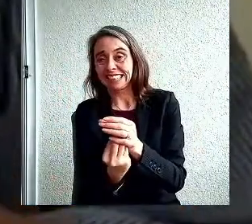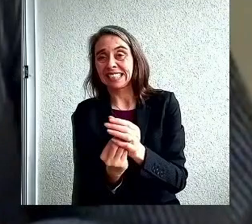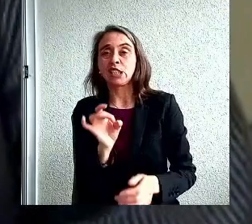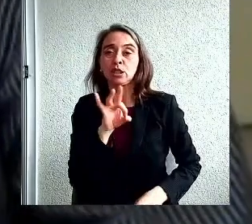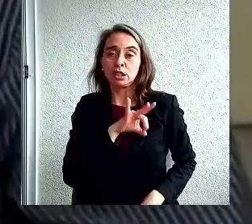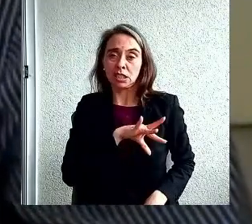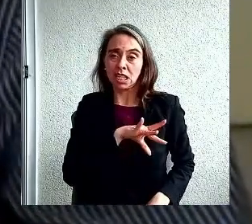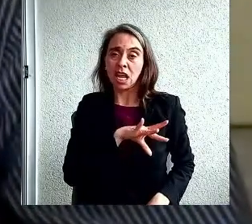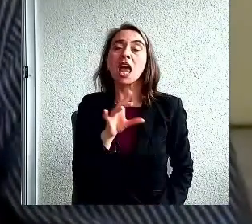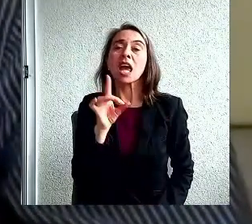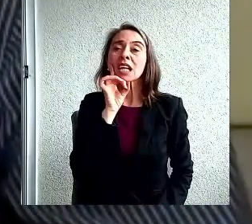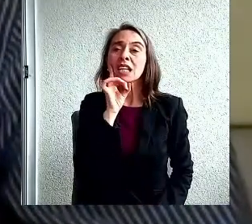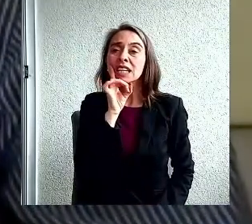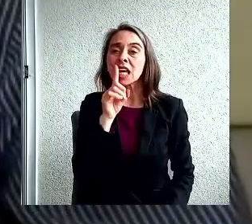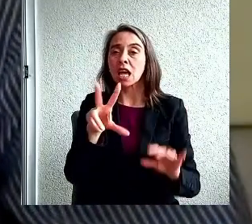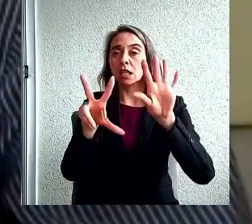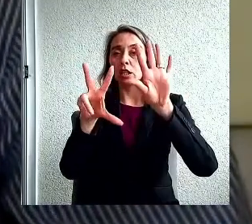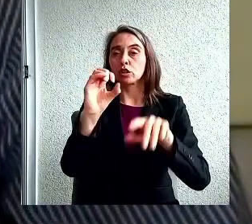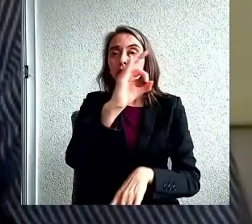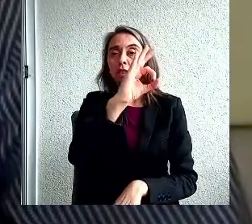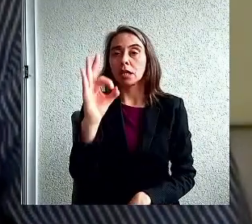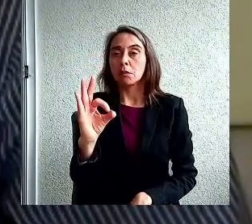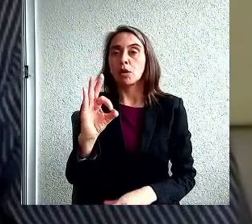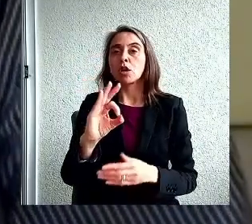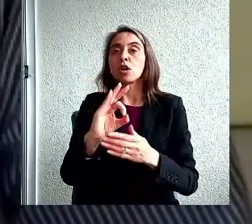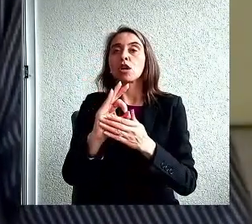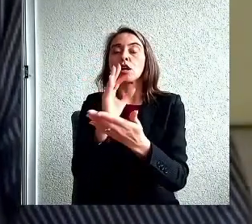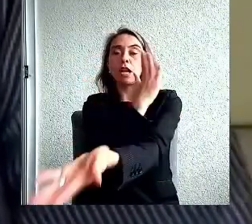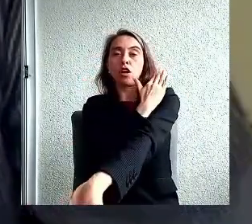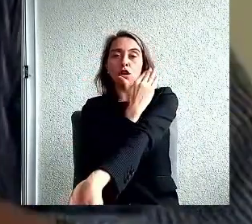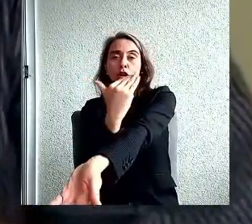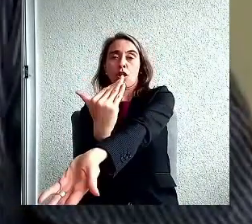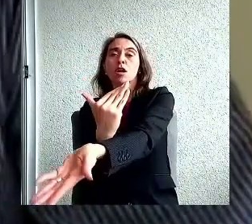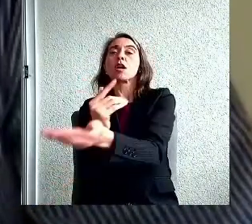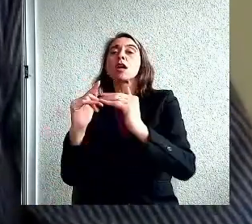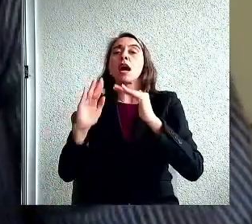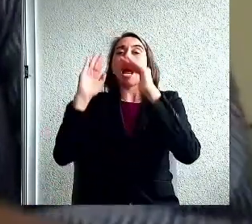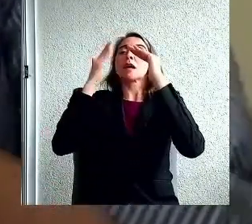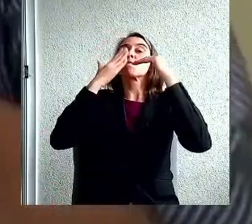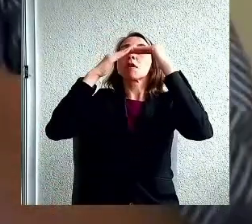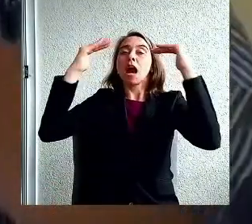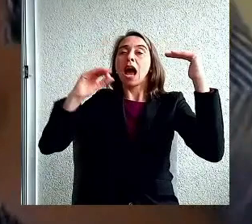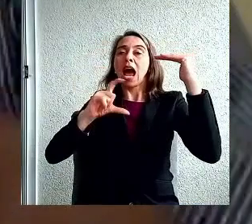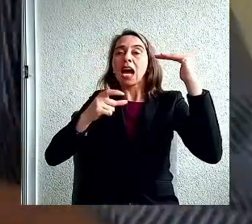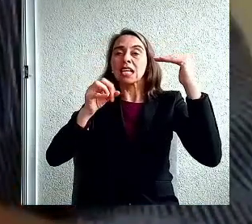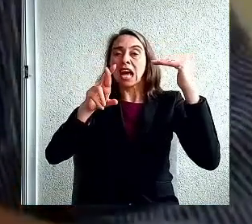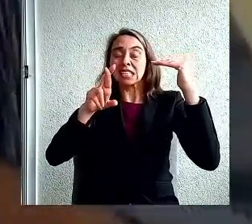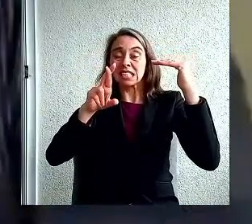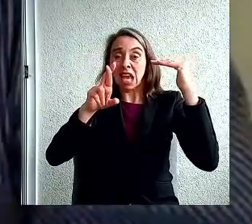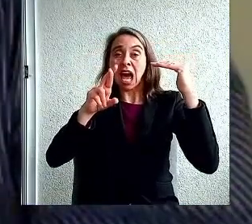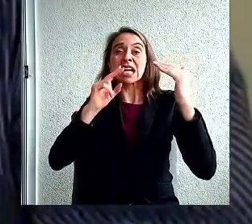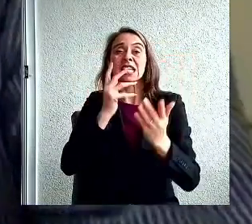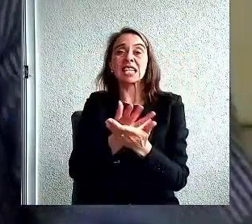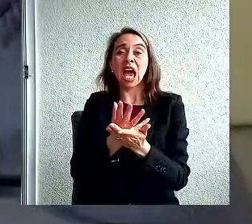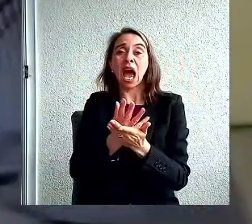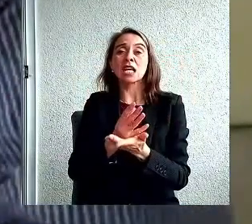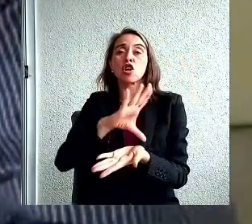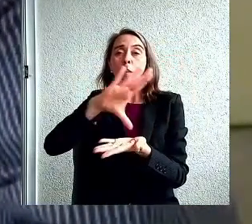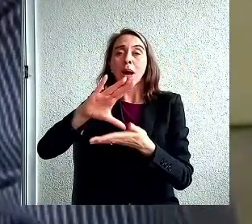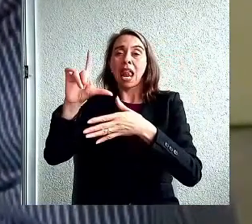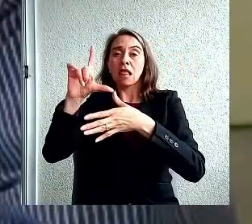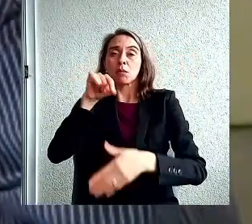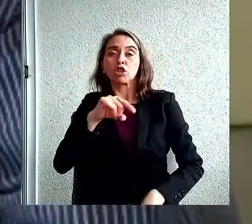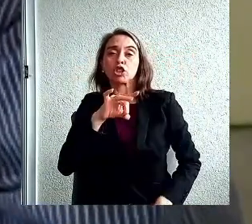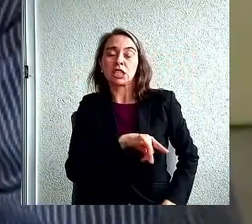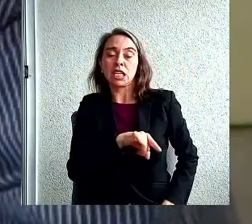su vez, dentro de Chile, el 80% está en Aysén y Magallanes. O sea, hay dos regiones